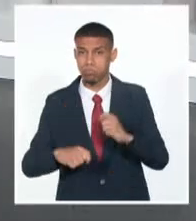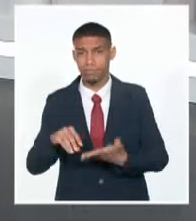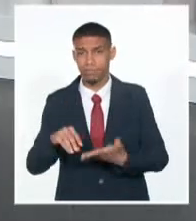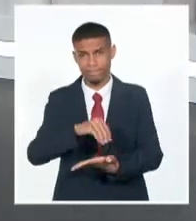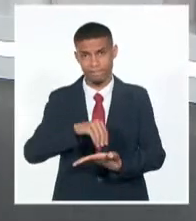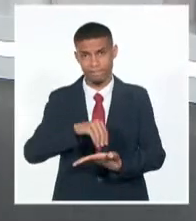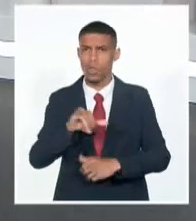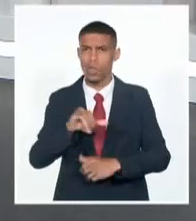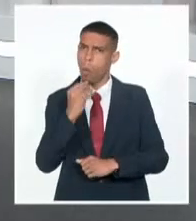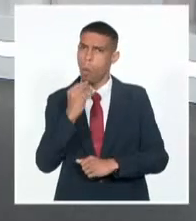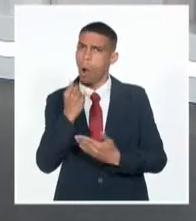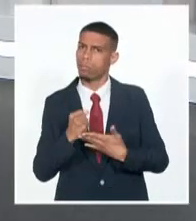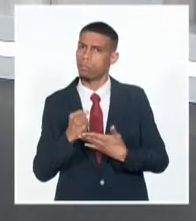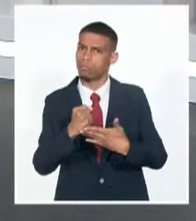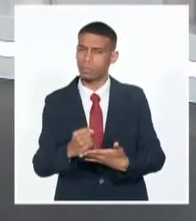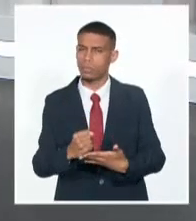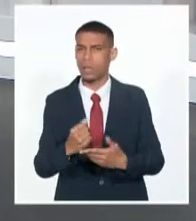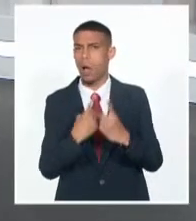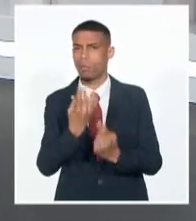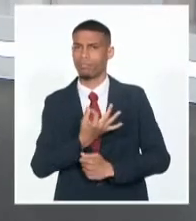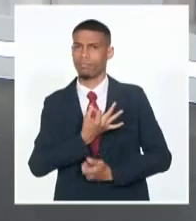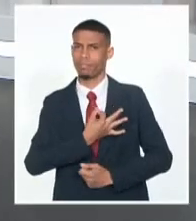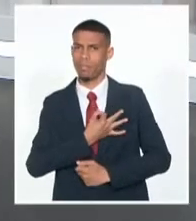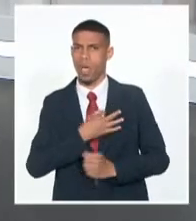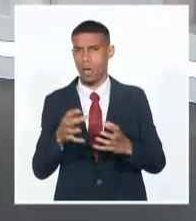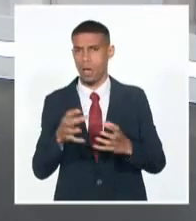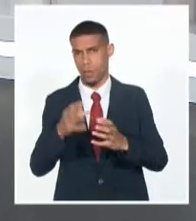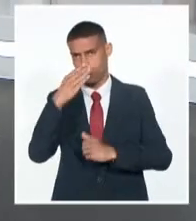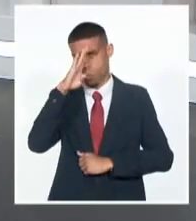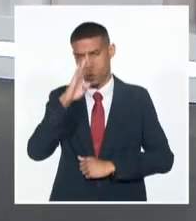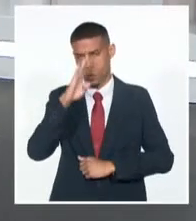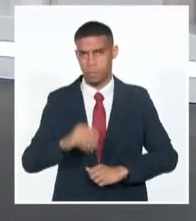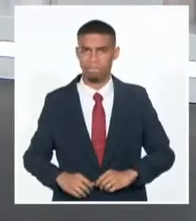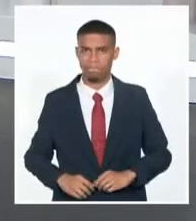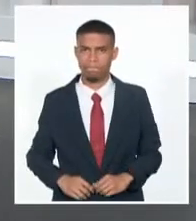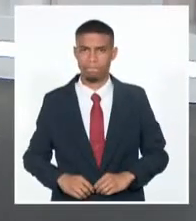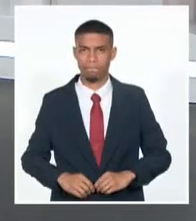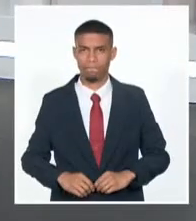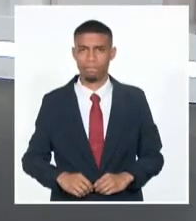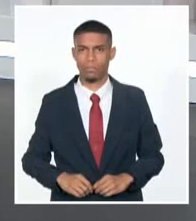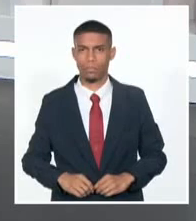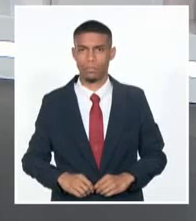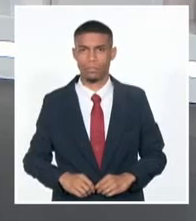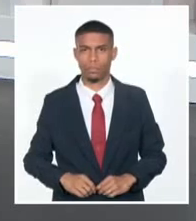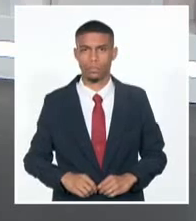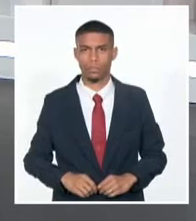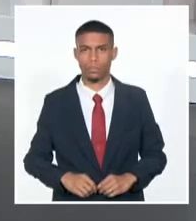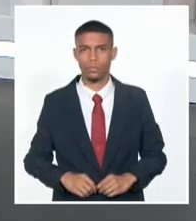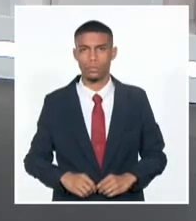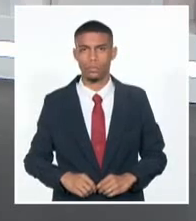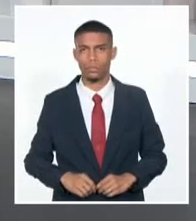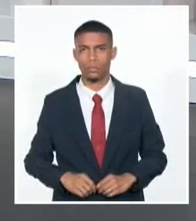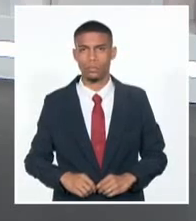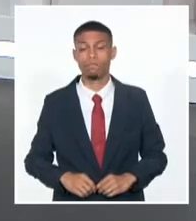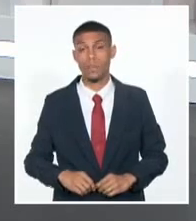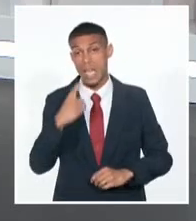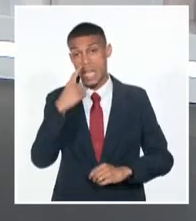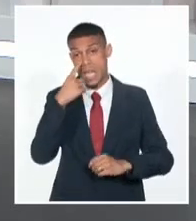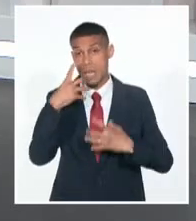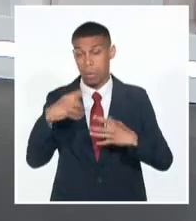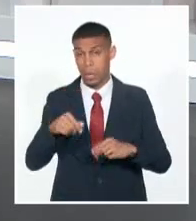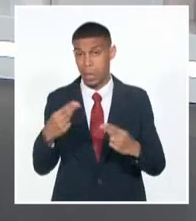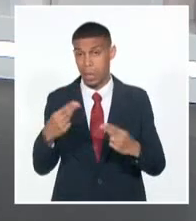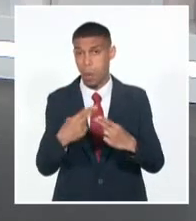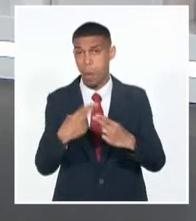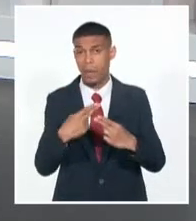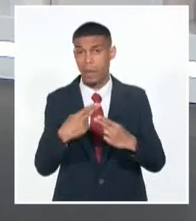aportar medallas para la delegación cubana en esta cita. Así que importante lo que va aconteciendo en estos Juegos Múltiples de